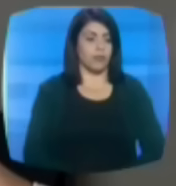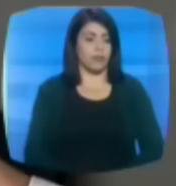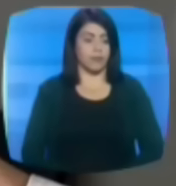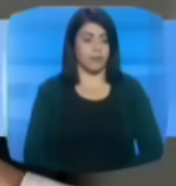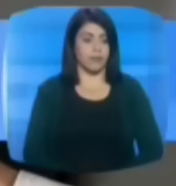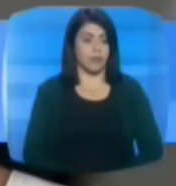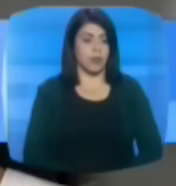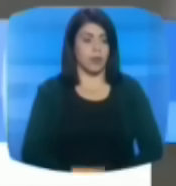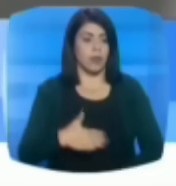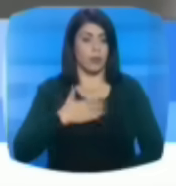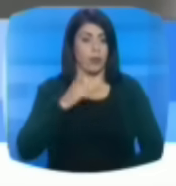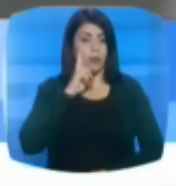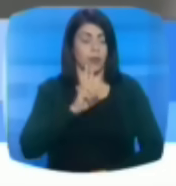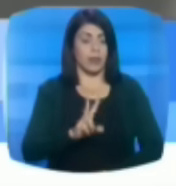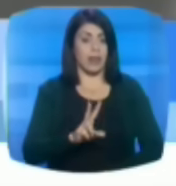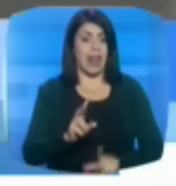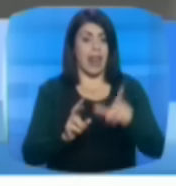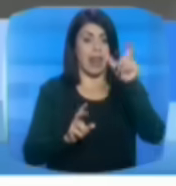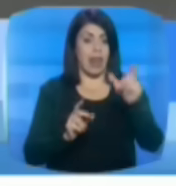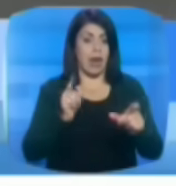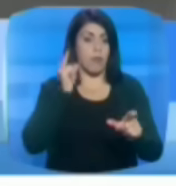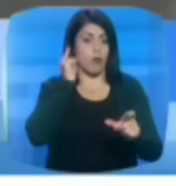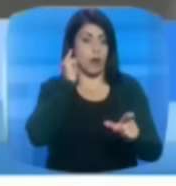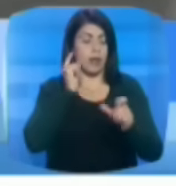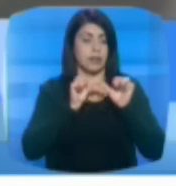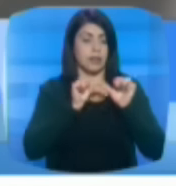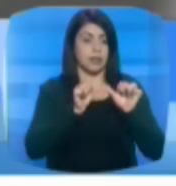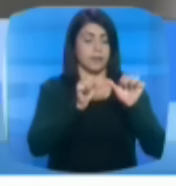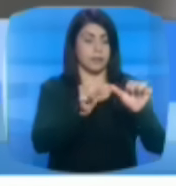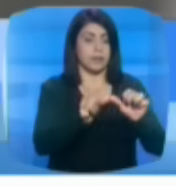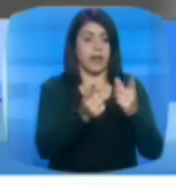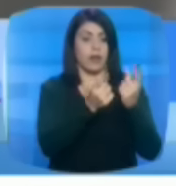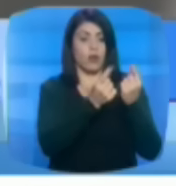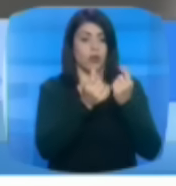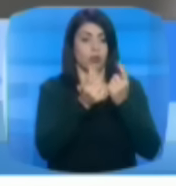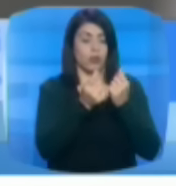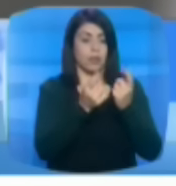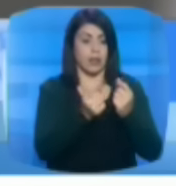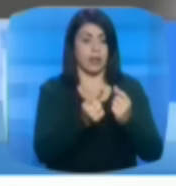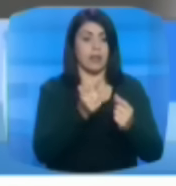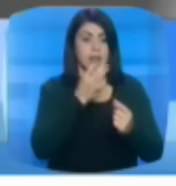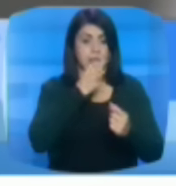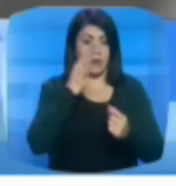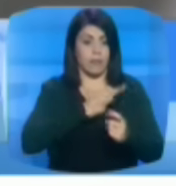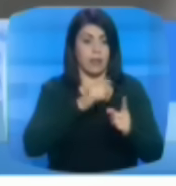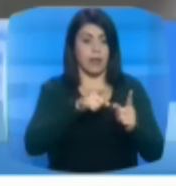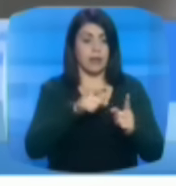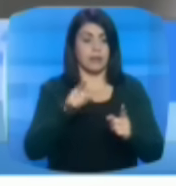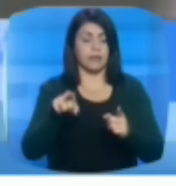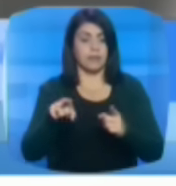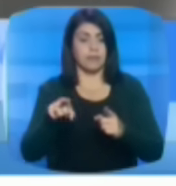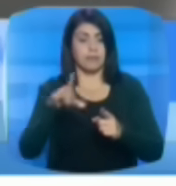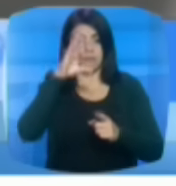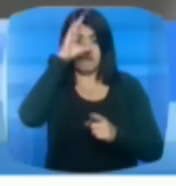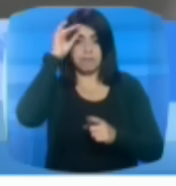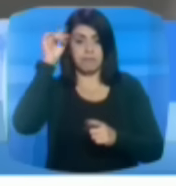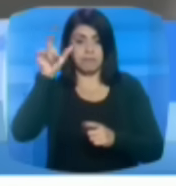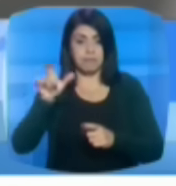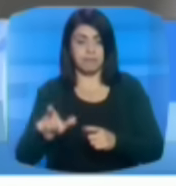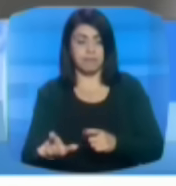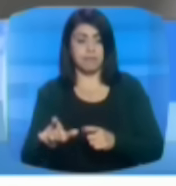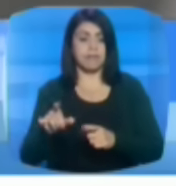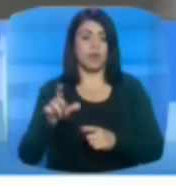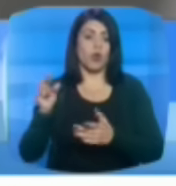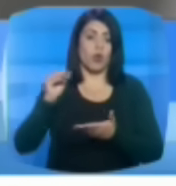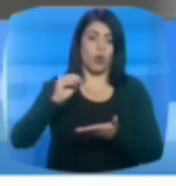Bueno, lo que podemos ver es que con Kamala podemos tener una continuidad de la economía alcista realmente versus que con el presidente Trump